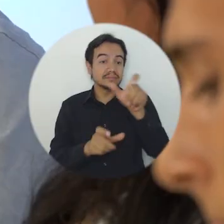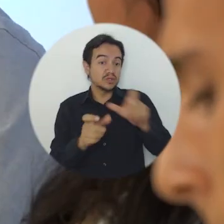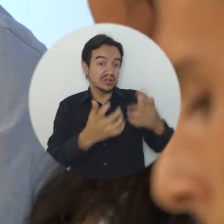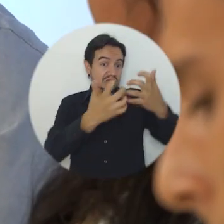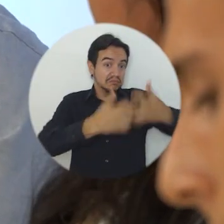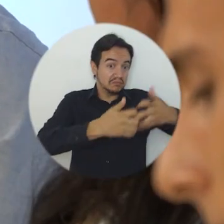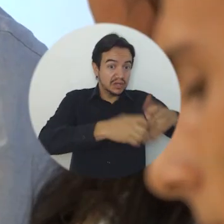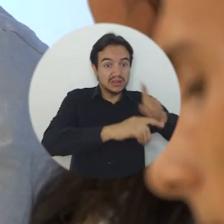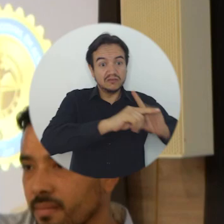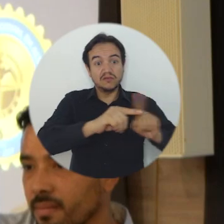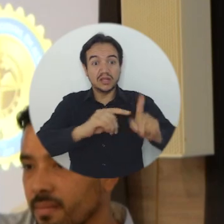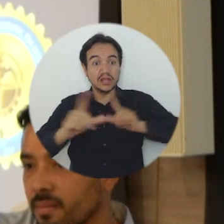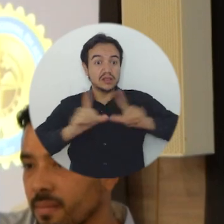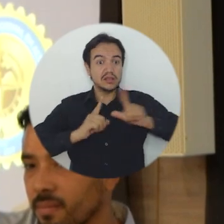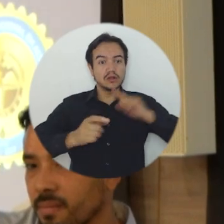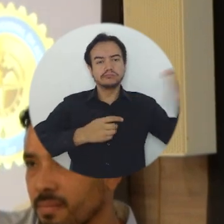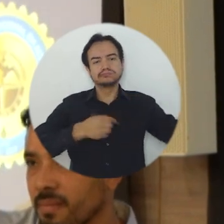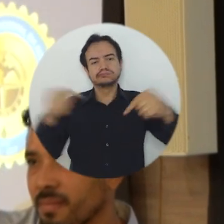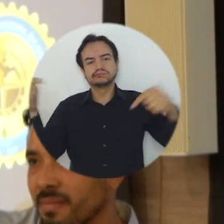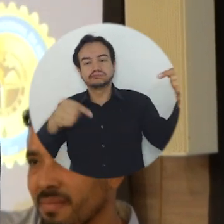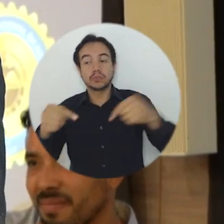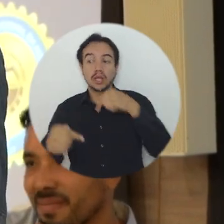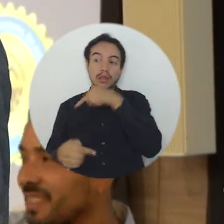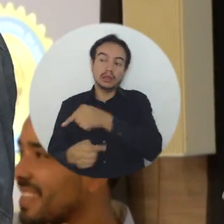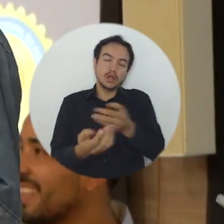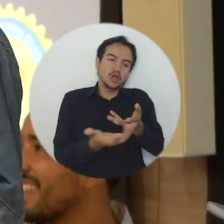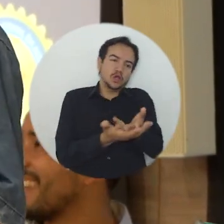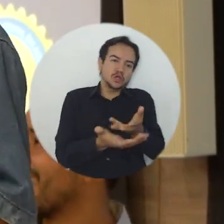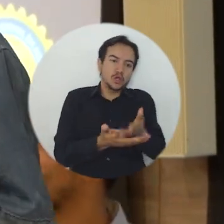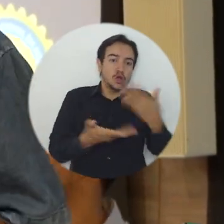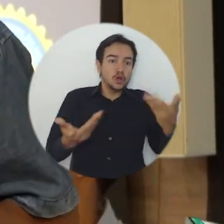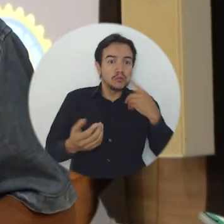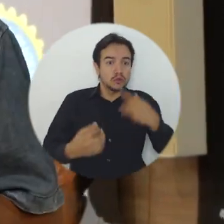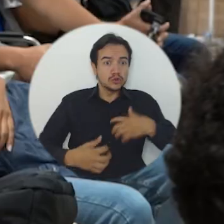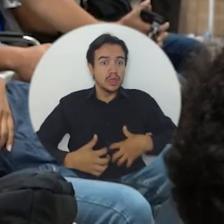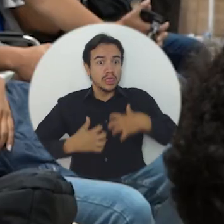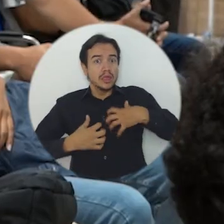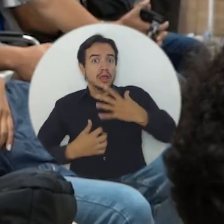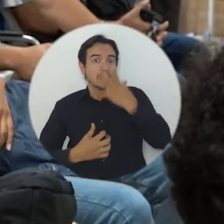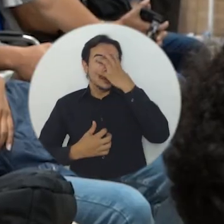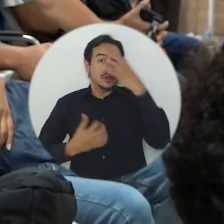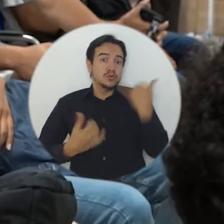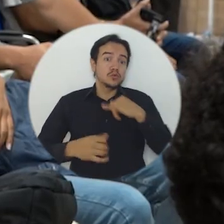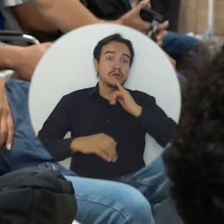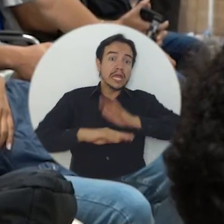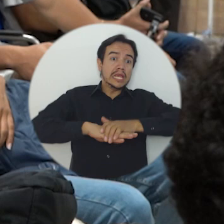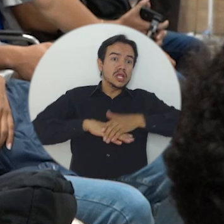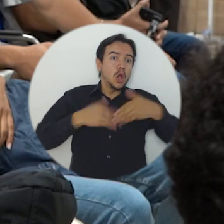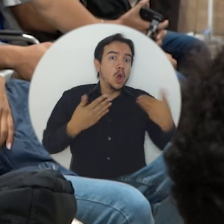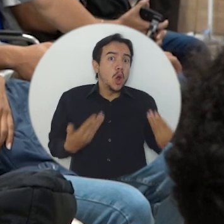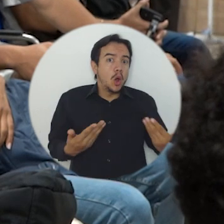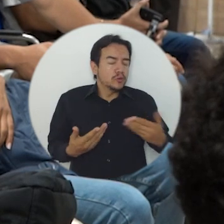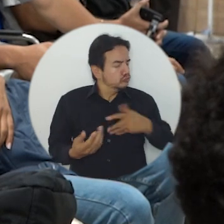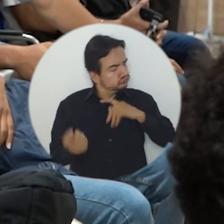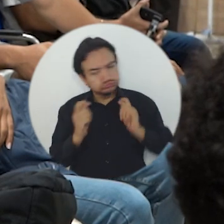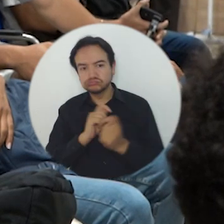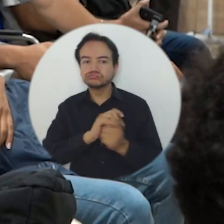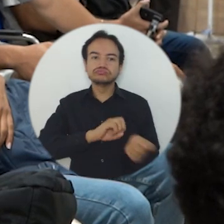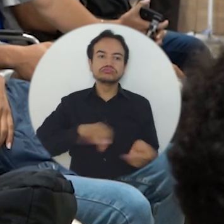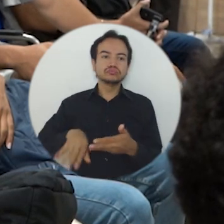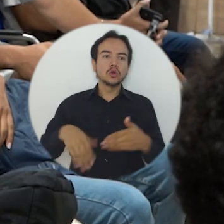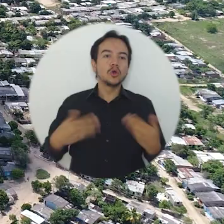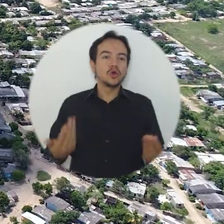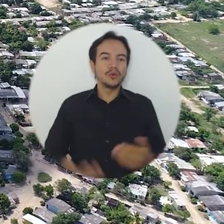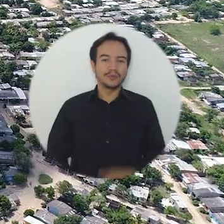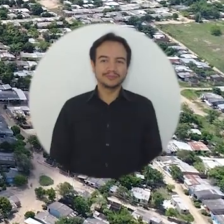líderes gremiales, entregó algunas recomendaciones a los futuros profesionales sobre cómo superar sus miedos al momento de aprender inglés.